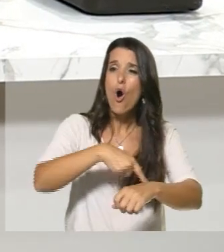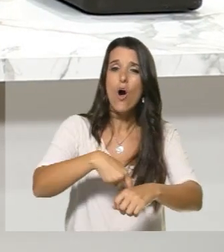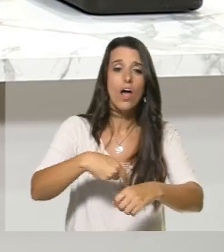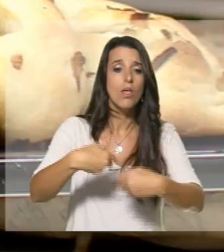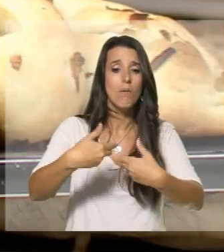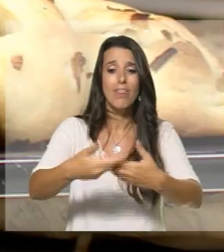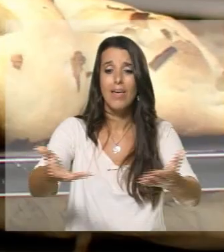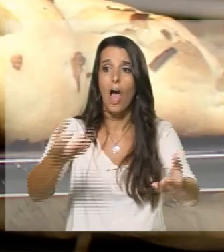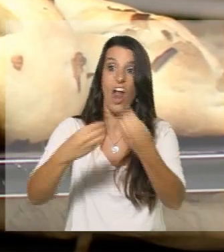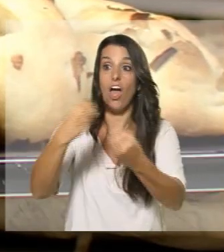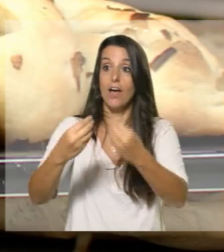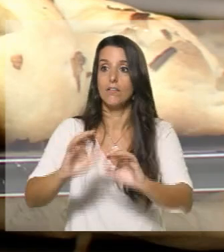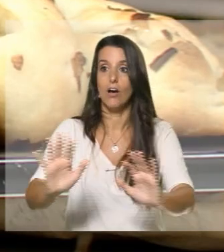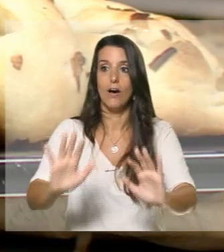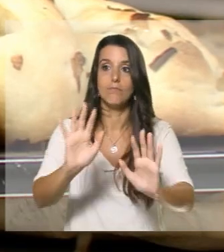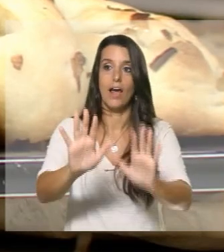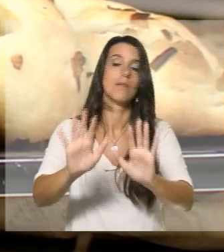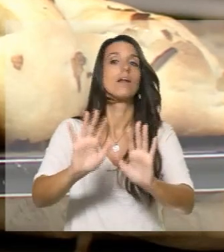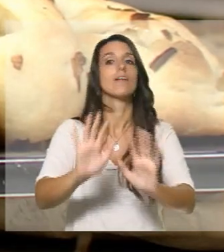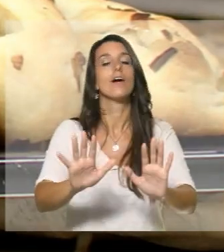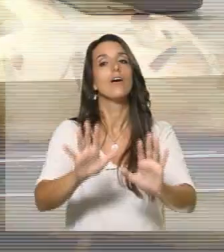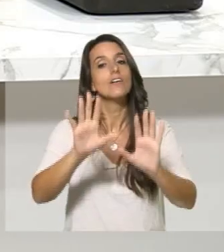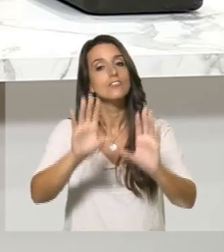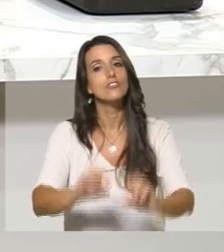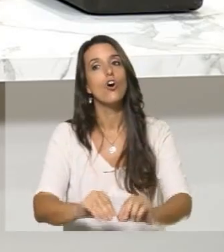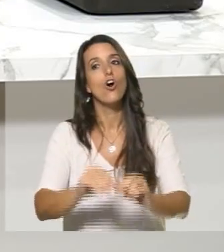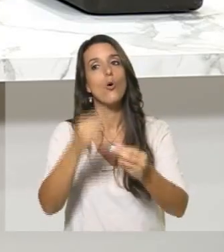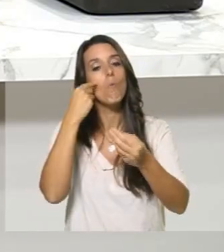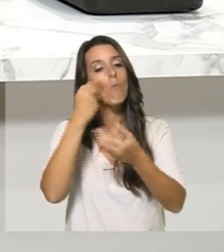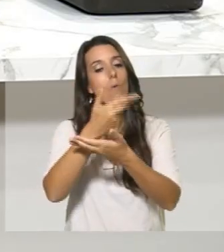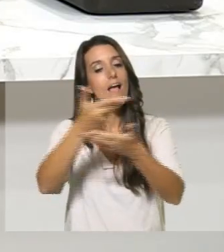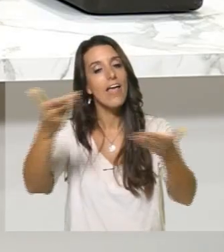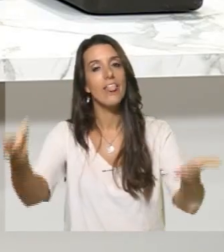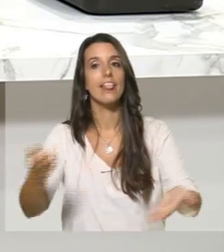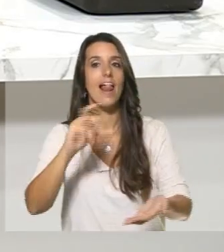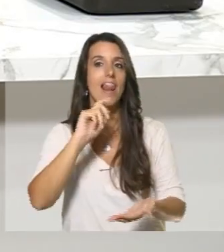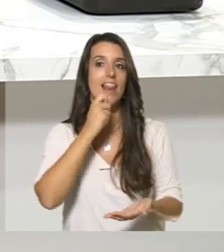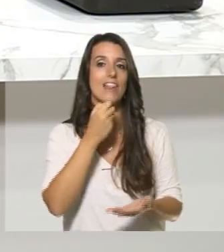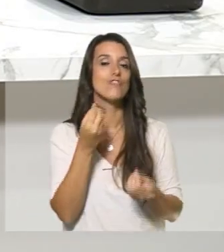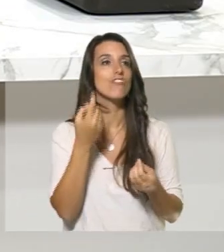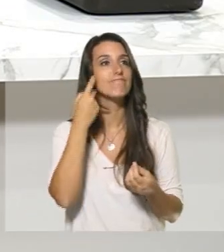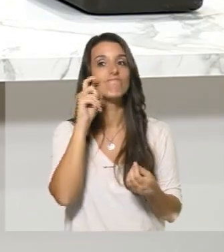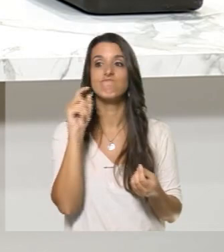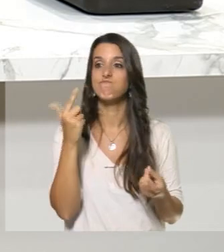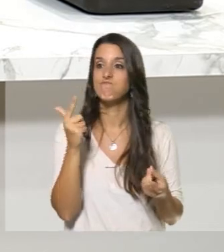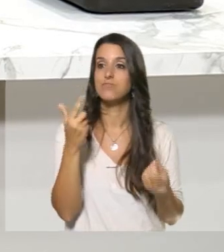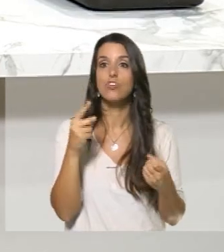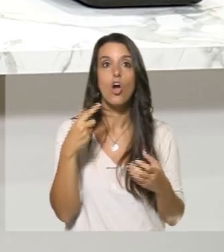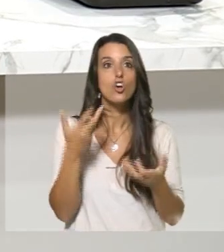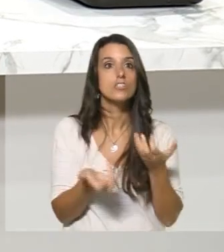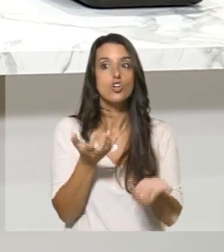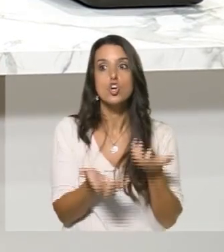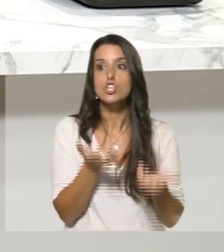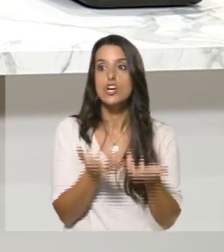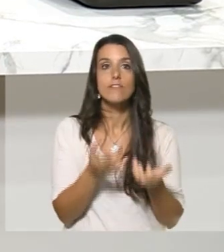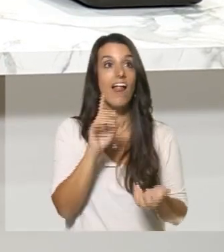que tirás las cosas. Claro. Hay que, por eso a mí me gusta todo ver cómo lo visual, claro. Yo no me doy mucha idea. Entonces es verdad, vos te matás cocinando,